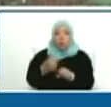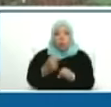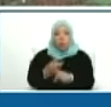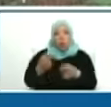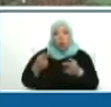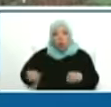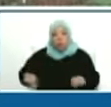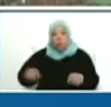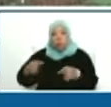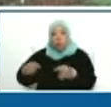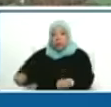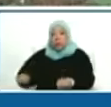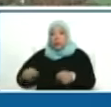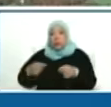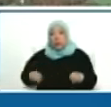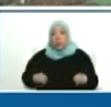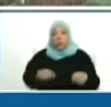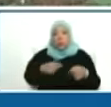bloqueo,